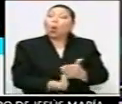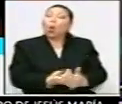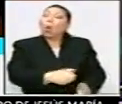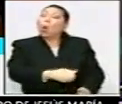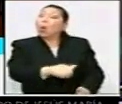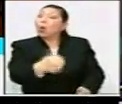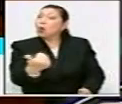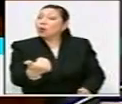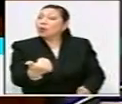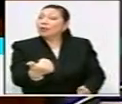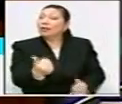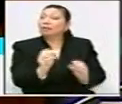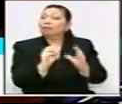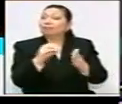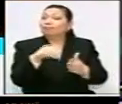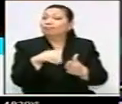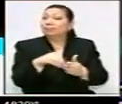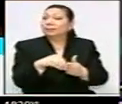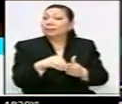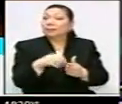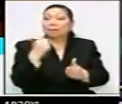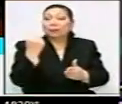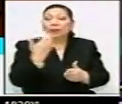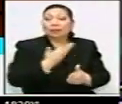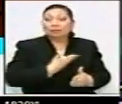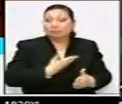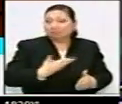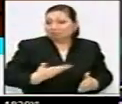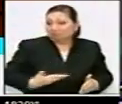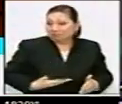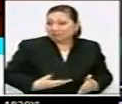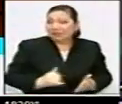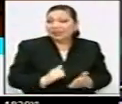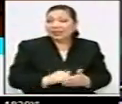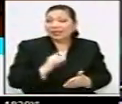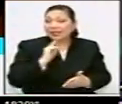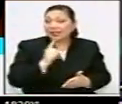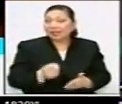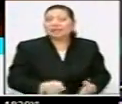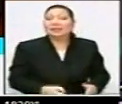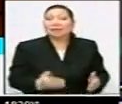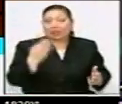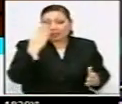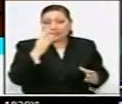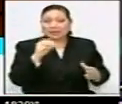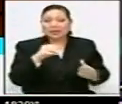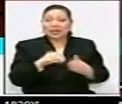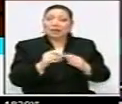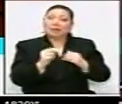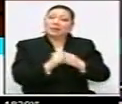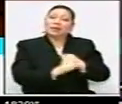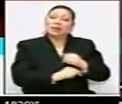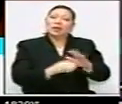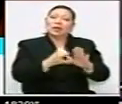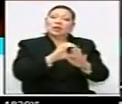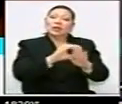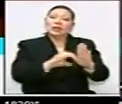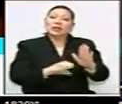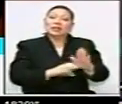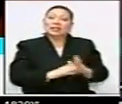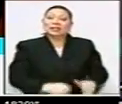otra designada por el Poder Ejecutivo, que es la Asamblea Nacional